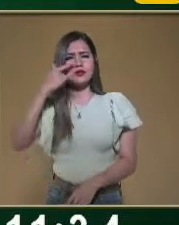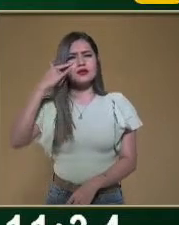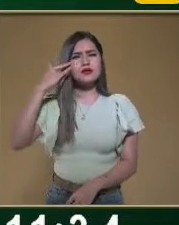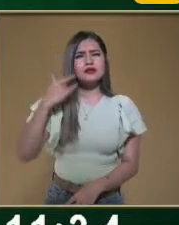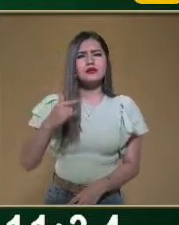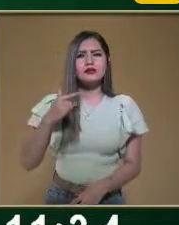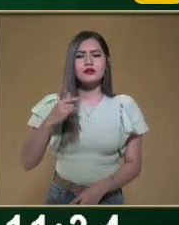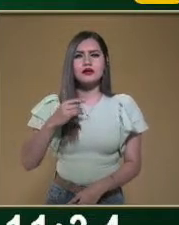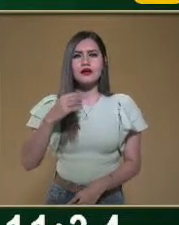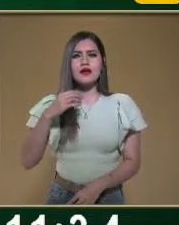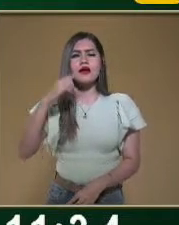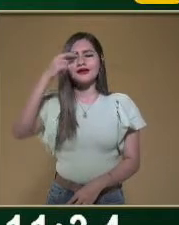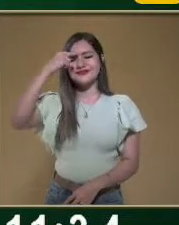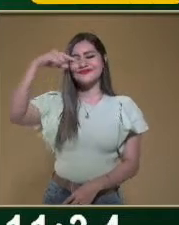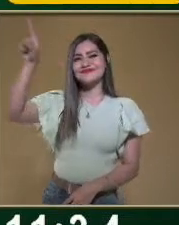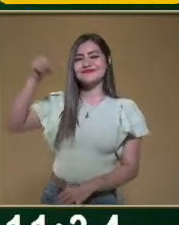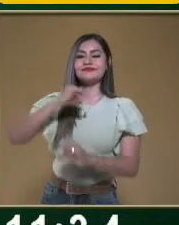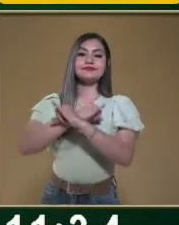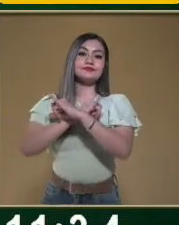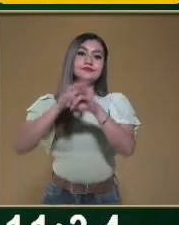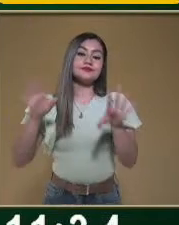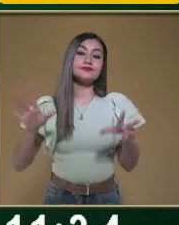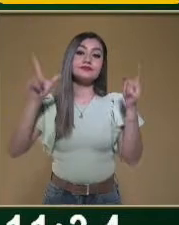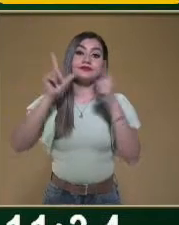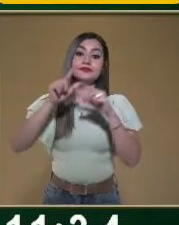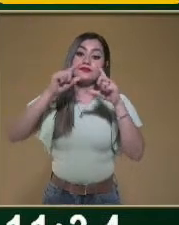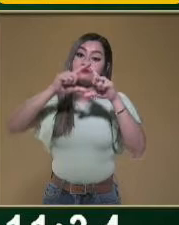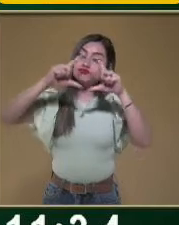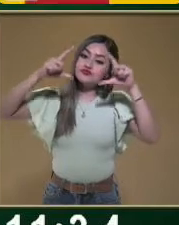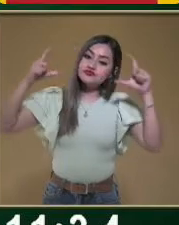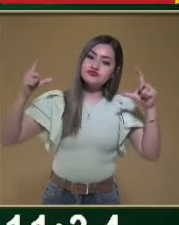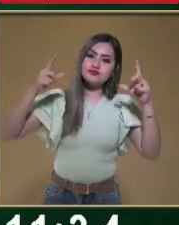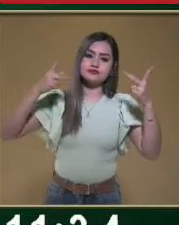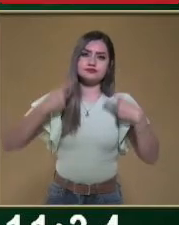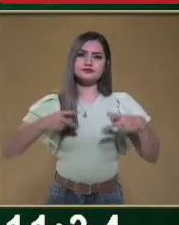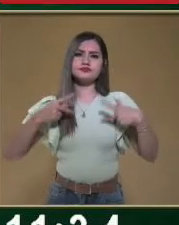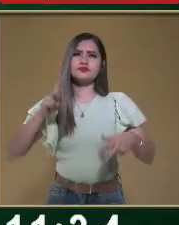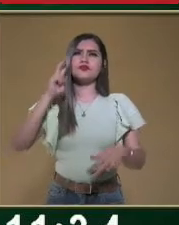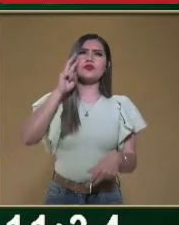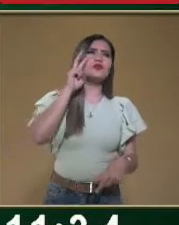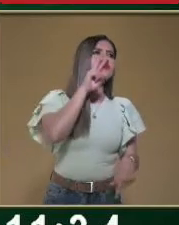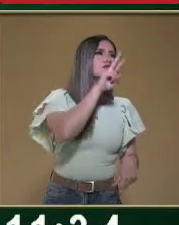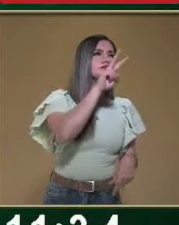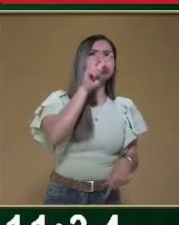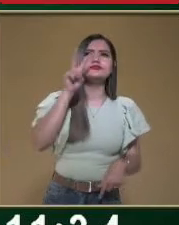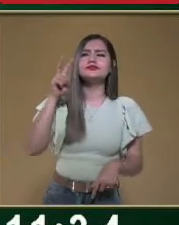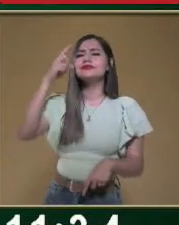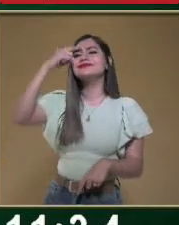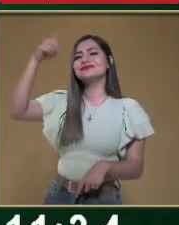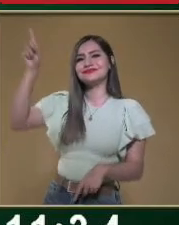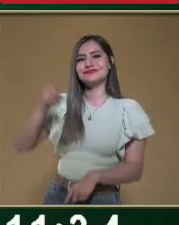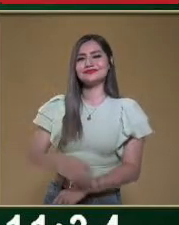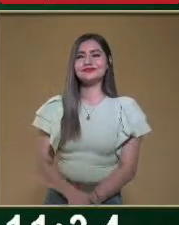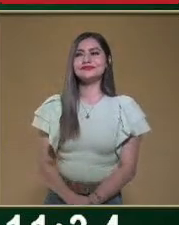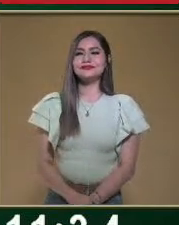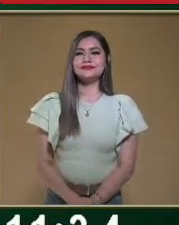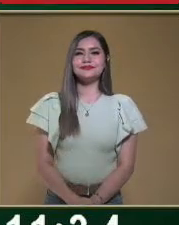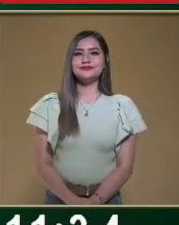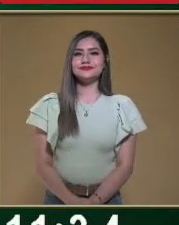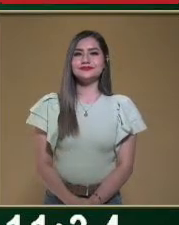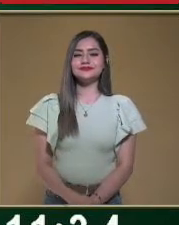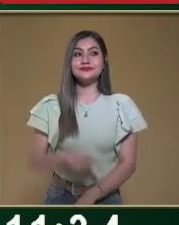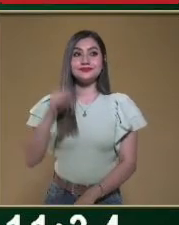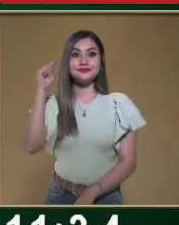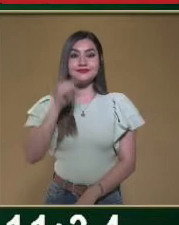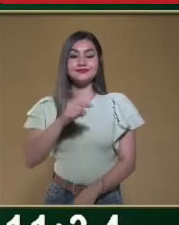como lo que quieres informar, y de buen tamaño para que todas las personas puedan observarlo. Así es, maestra Ana, pues es este tipo de